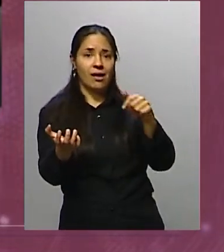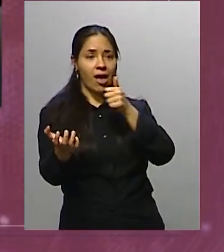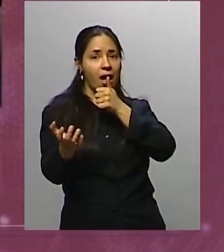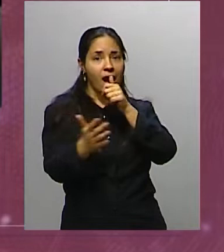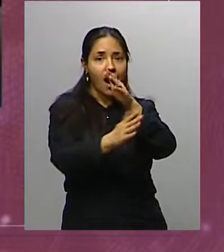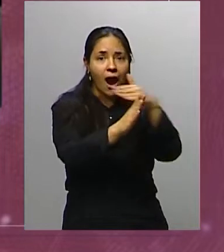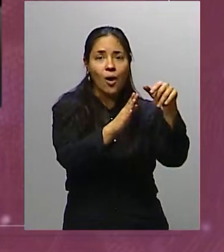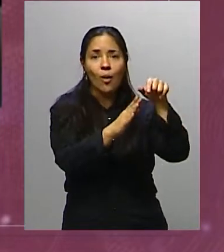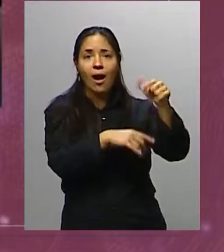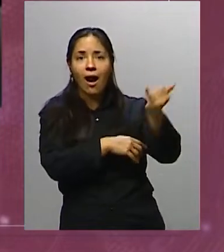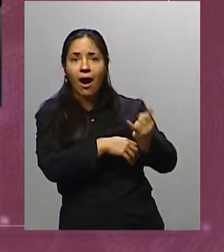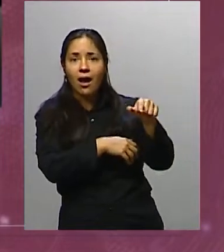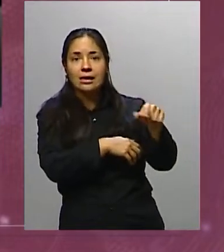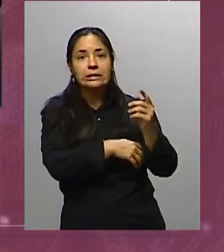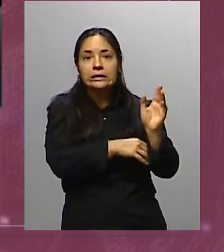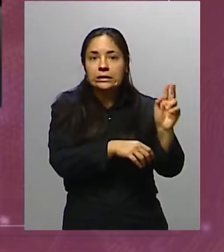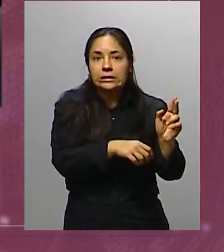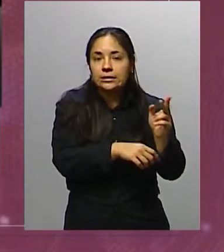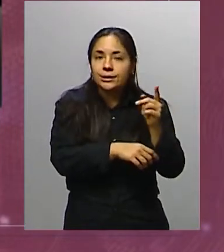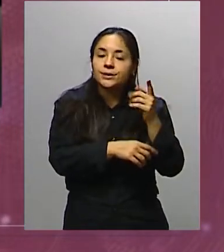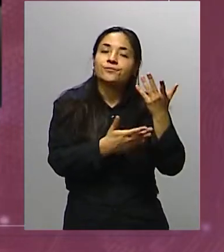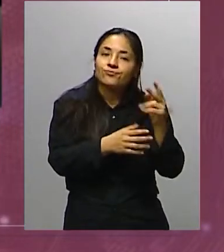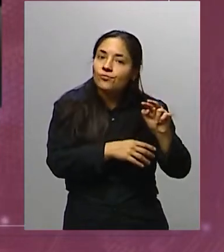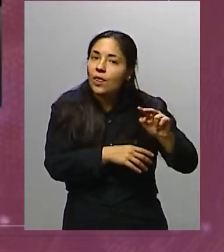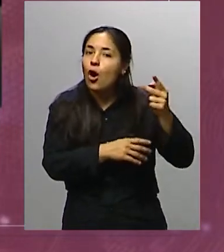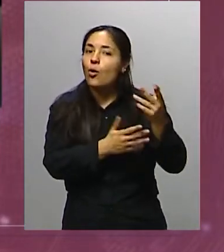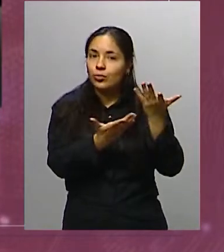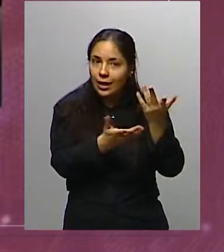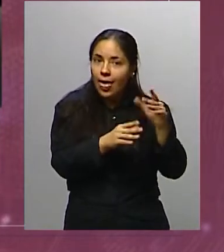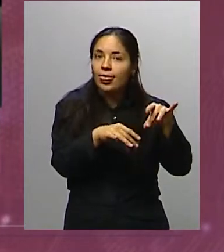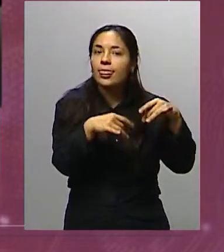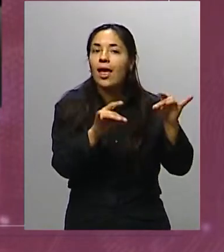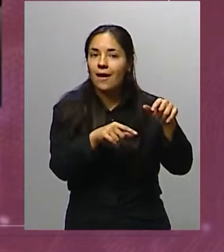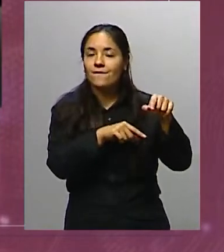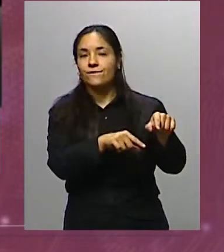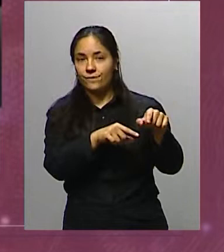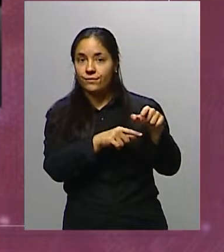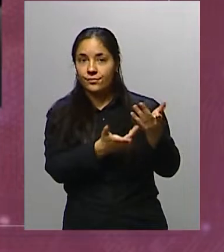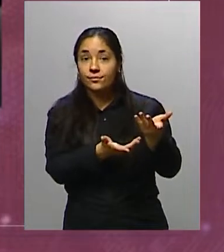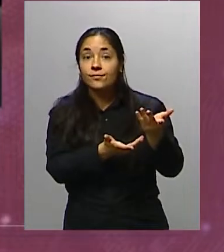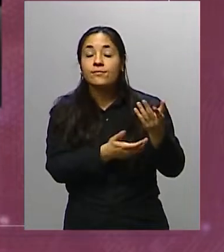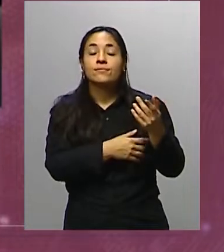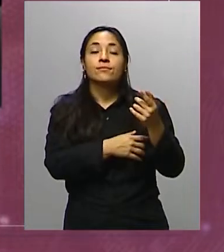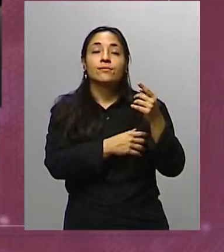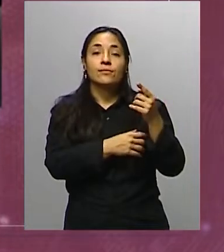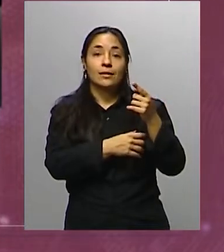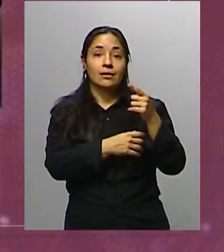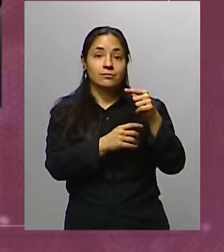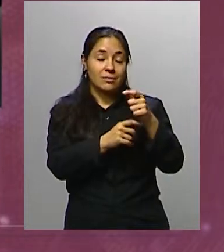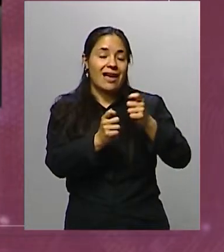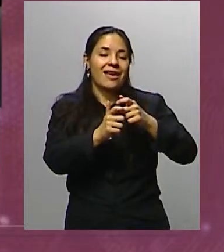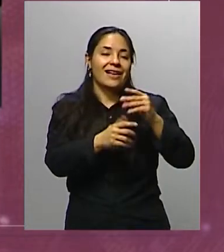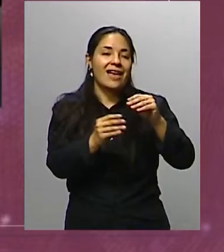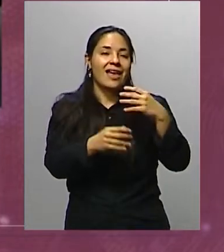humedales, porque donde está el agua. Y la afectación principal, desde lo general a lo particular, bueno,